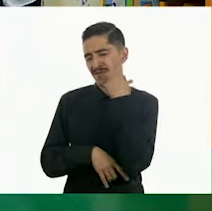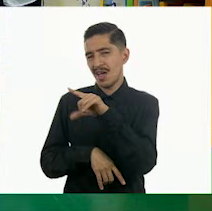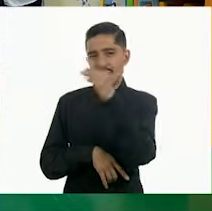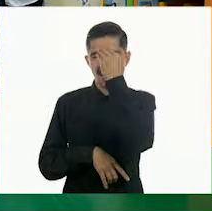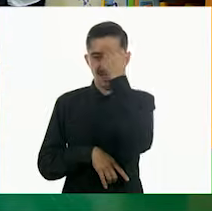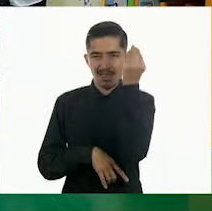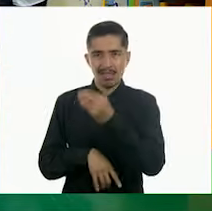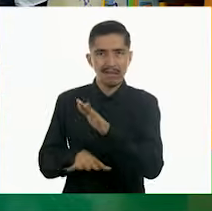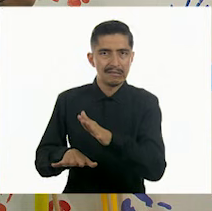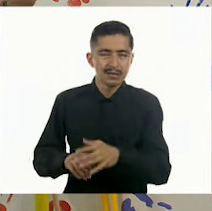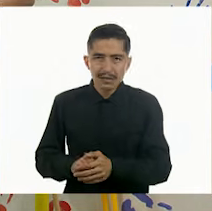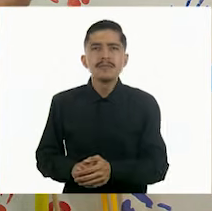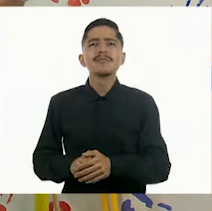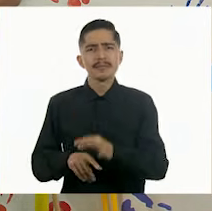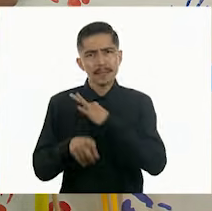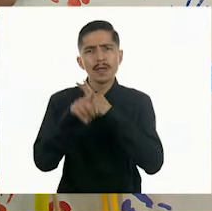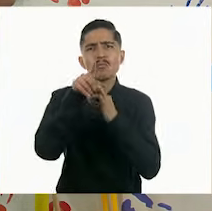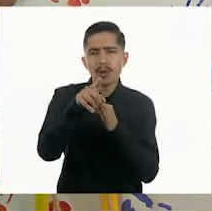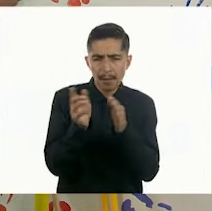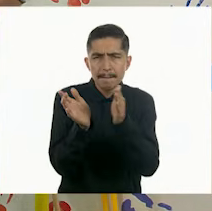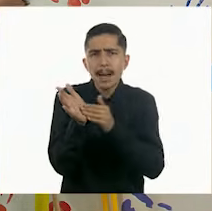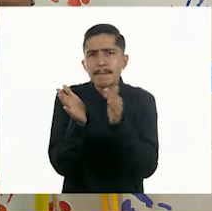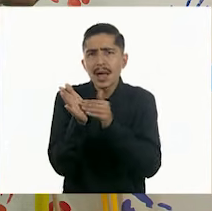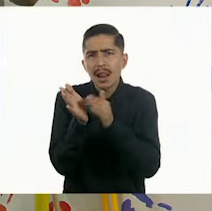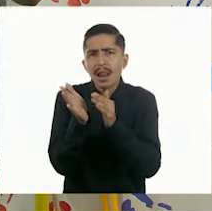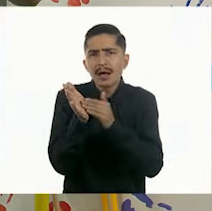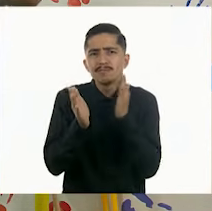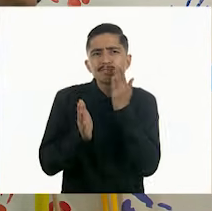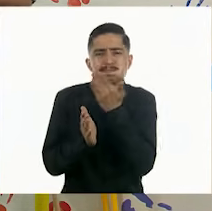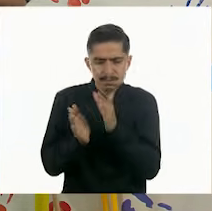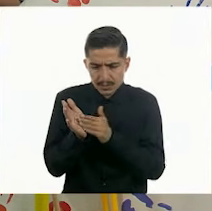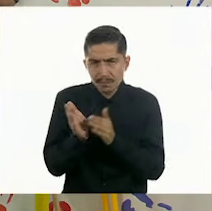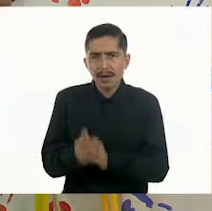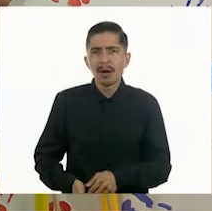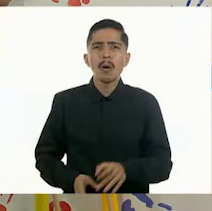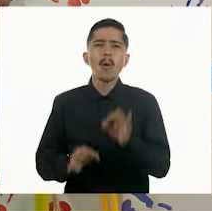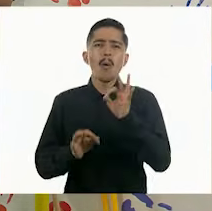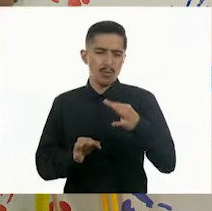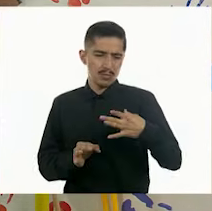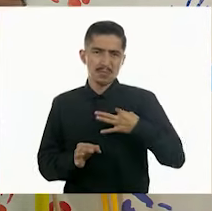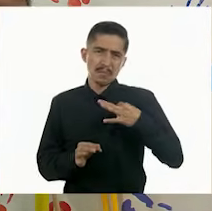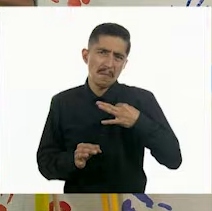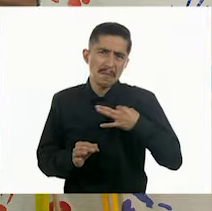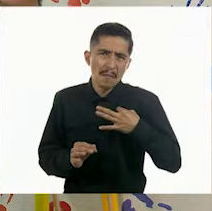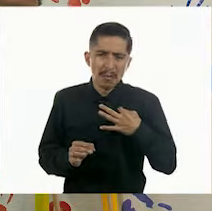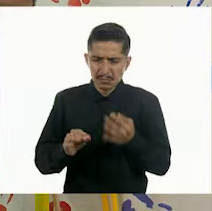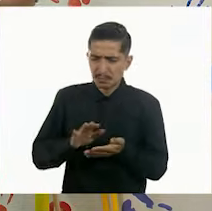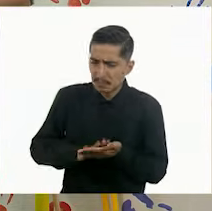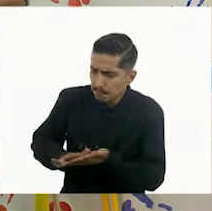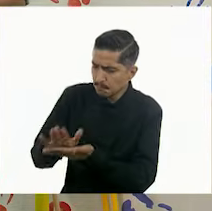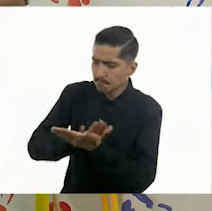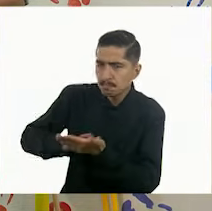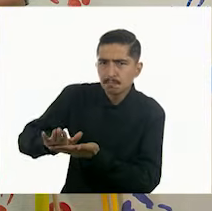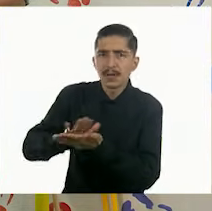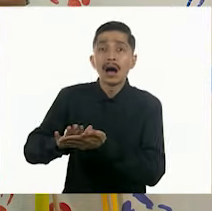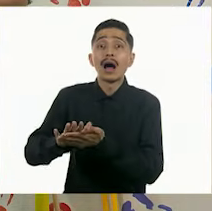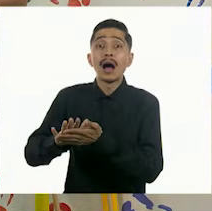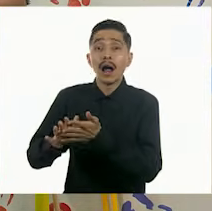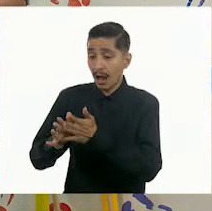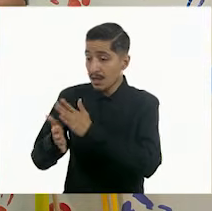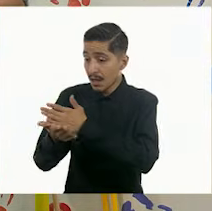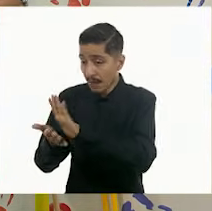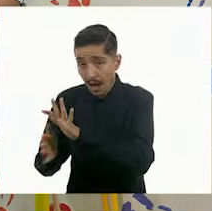servilletas de papel o pueden usar trapos. Y esos trapos hay que lavarlos. Claro,